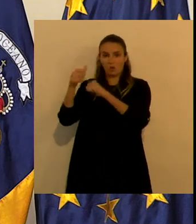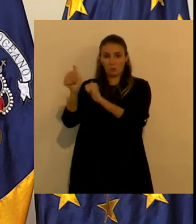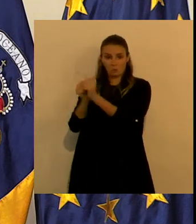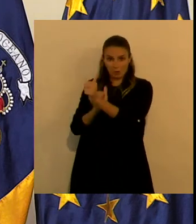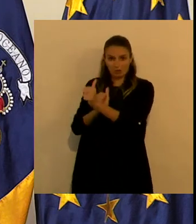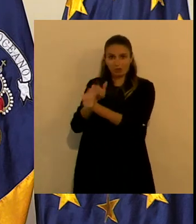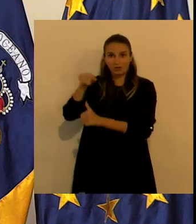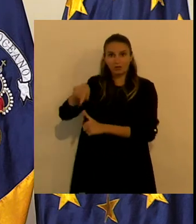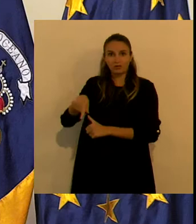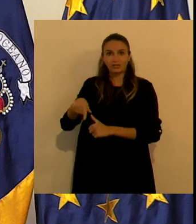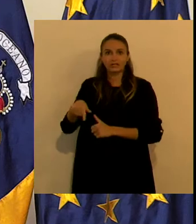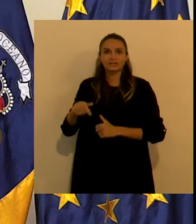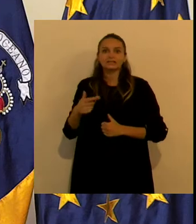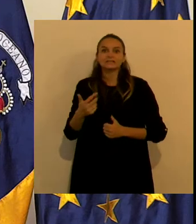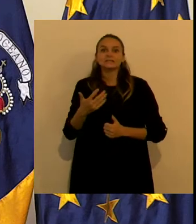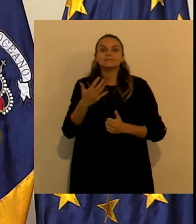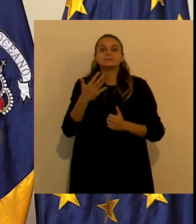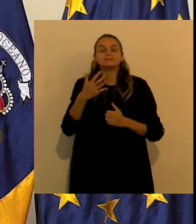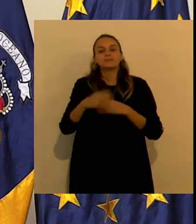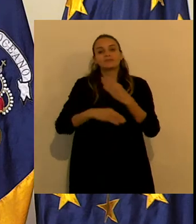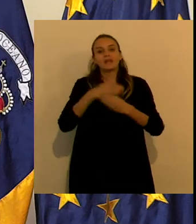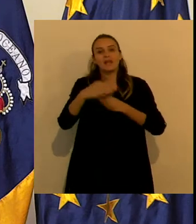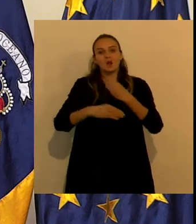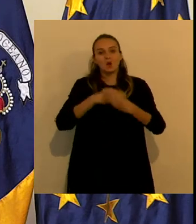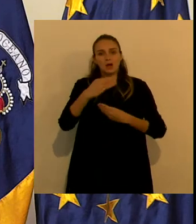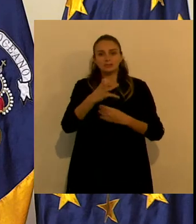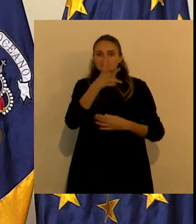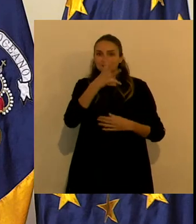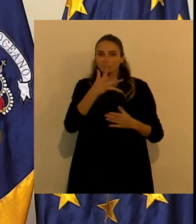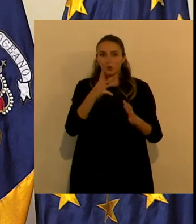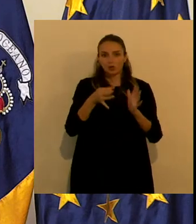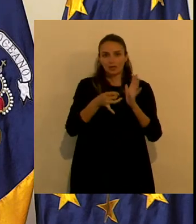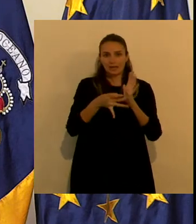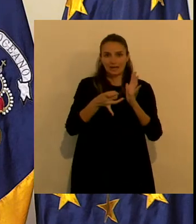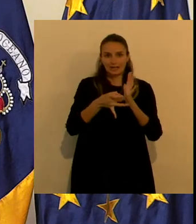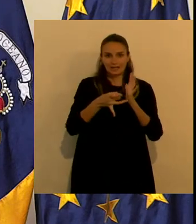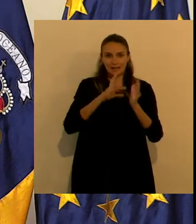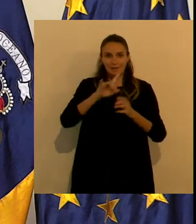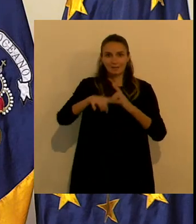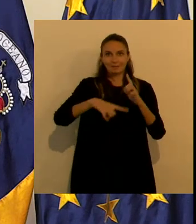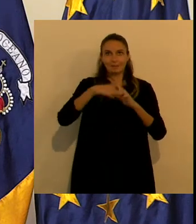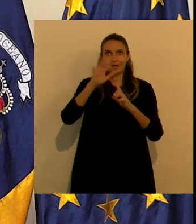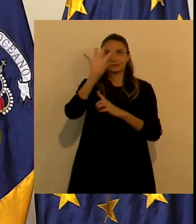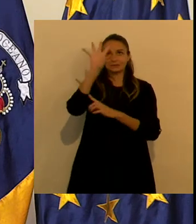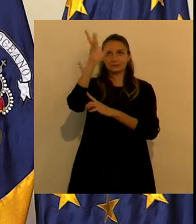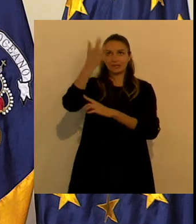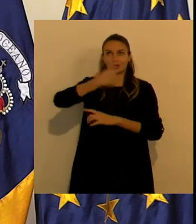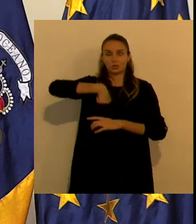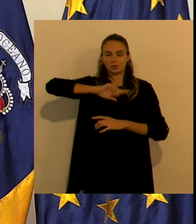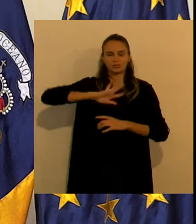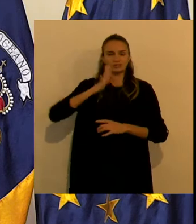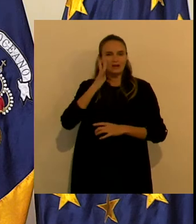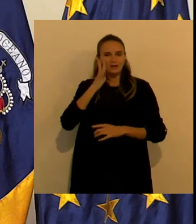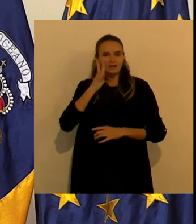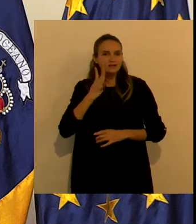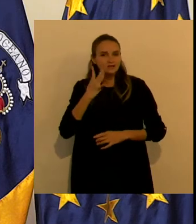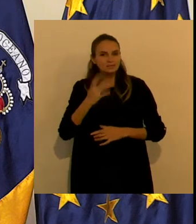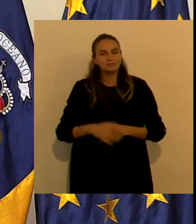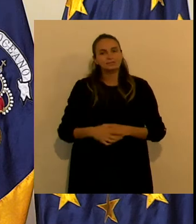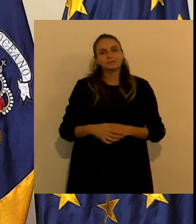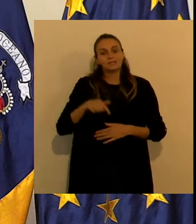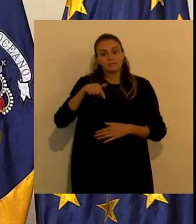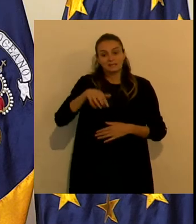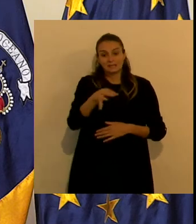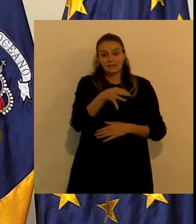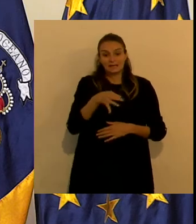que no sería posible sin la calidad y la limpieza de nuestro cielo. Cabe recordar que nuestra isla fue la primera